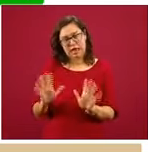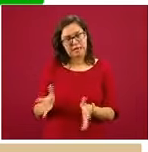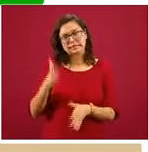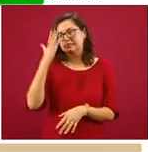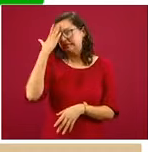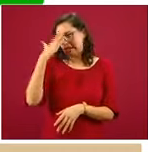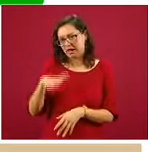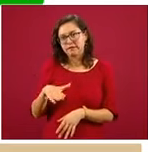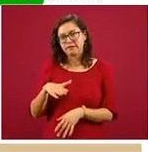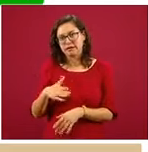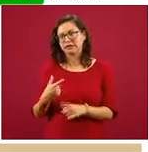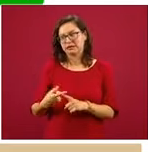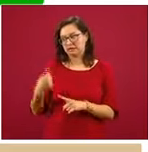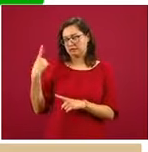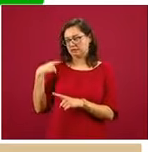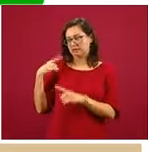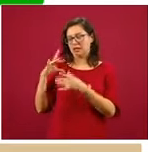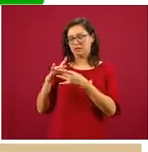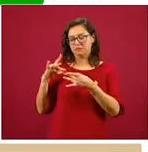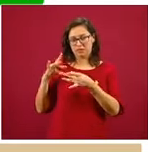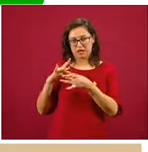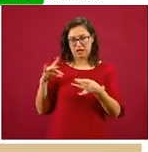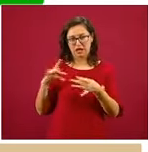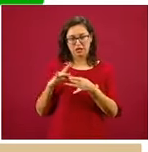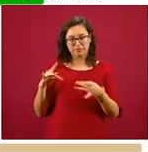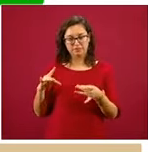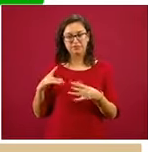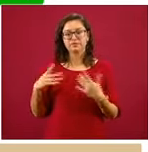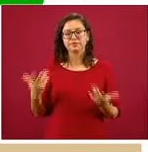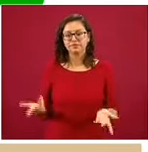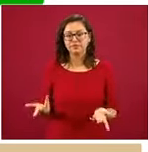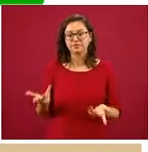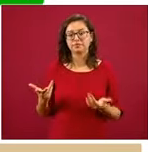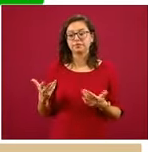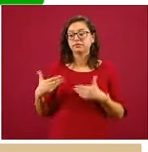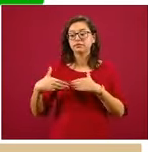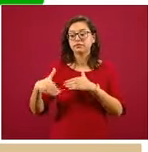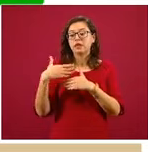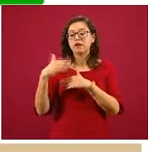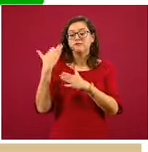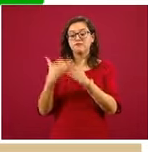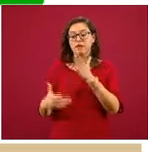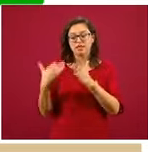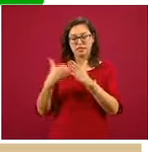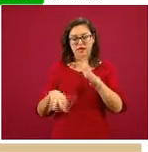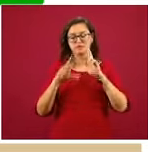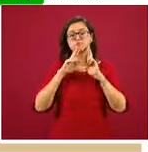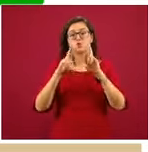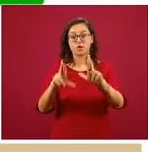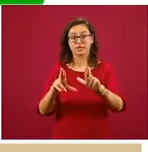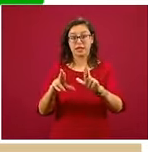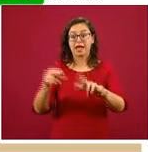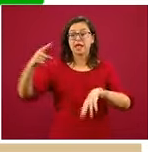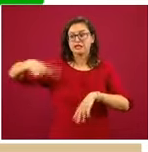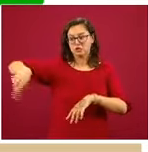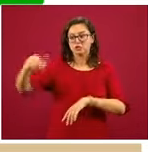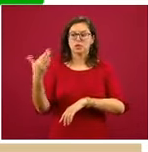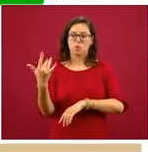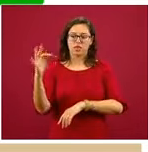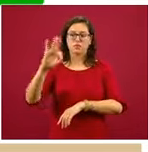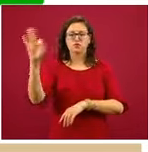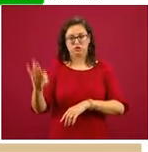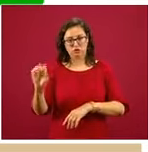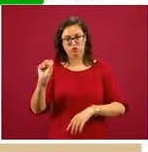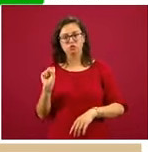cada semana epidemiológica a los casos que aún tienen pendiente un resultado. A ese resultado sumamos los confirmados